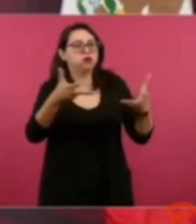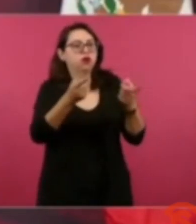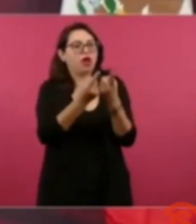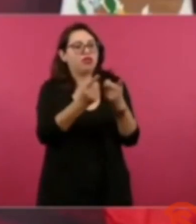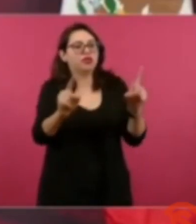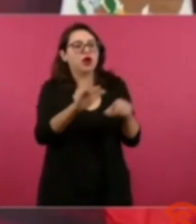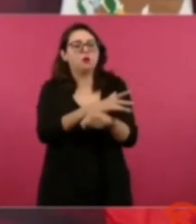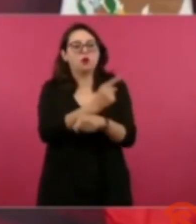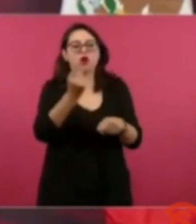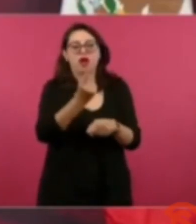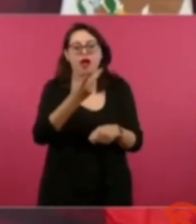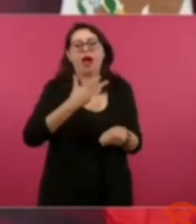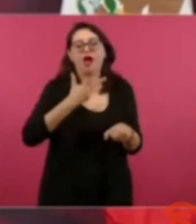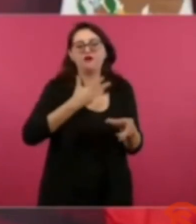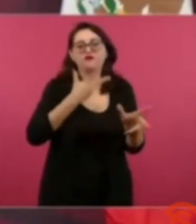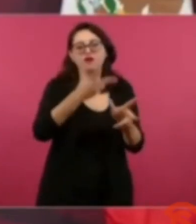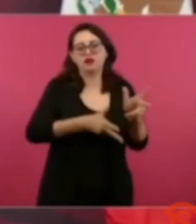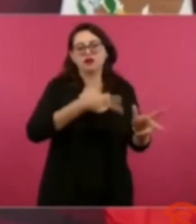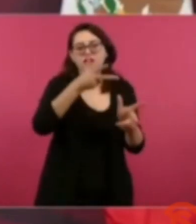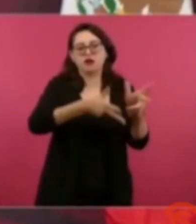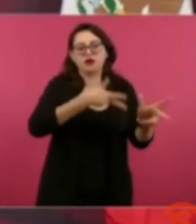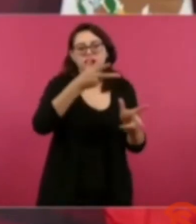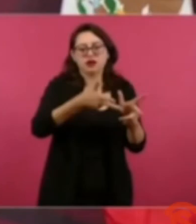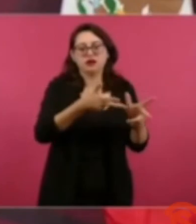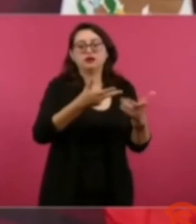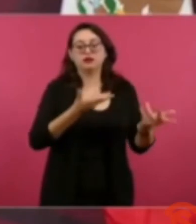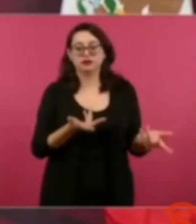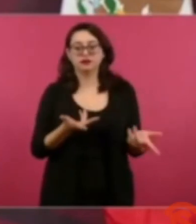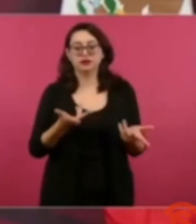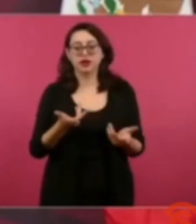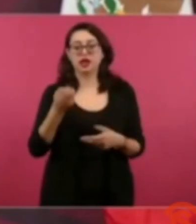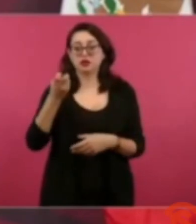el ferrocarril, se fueron